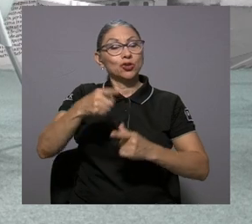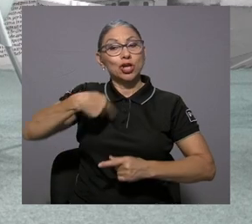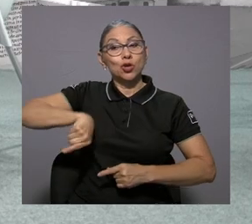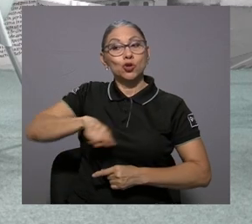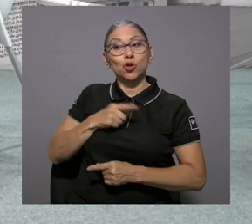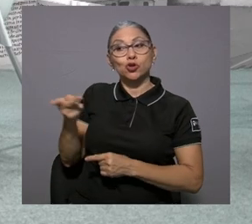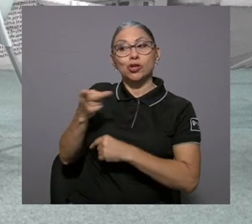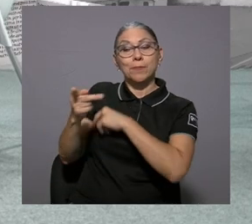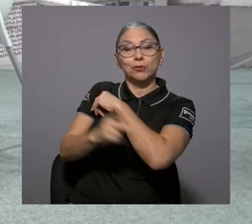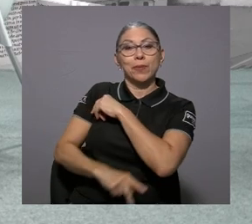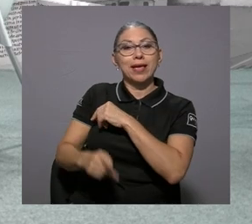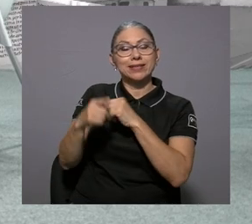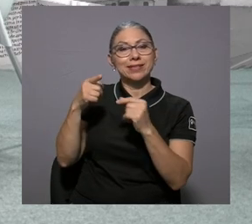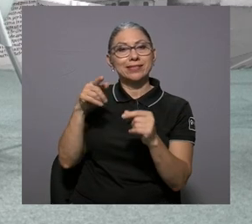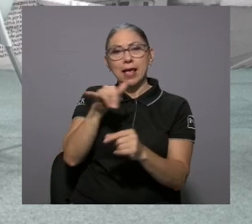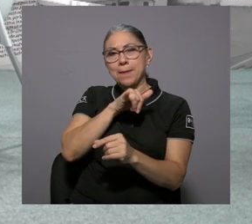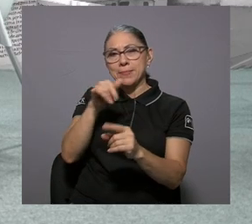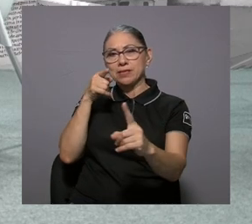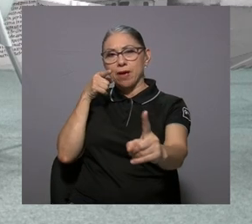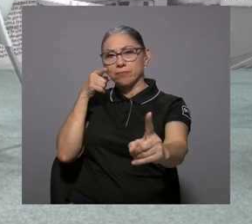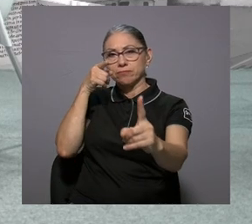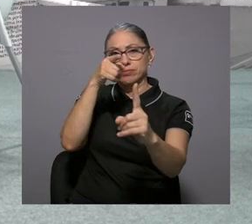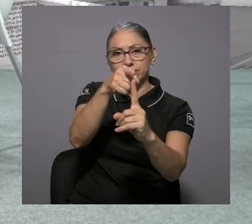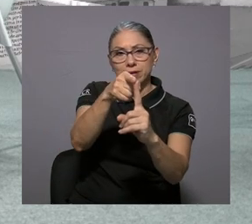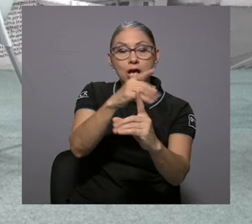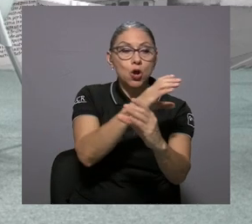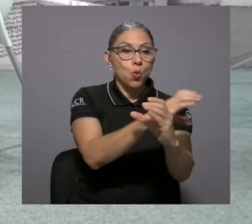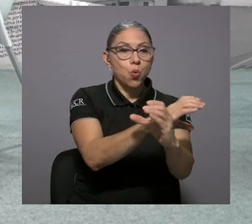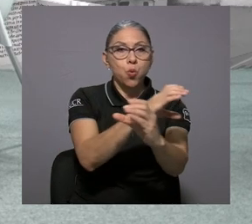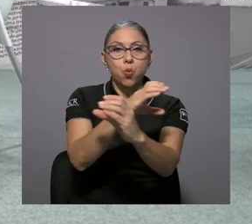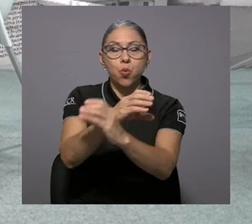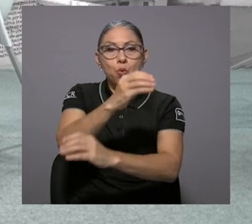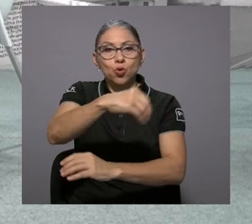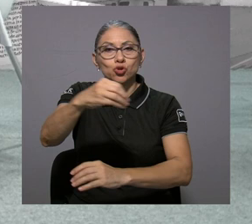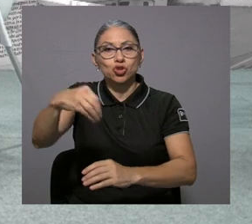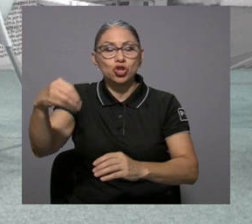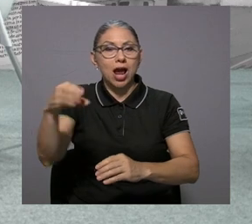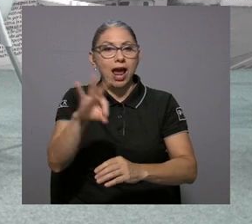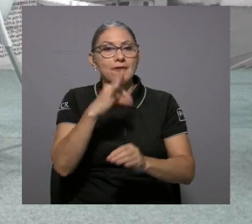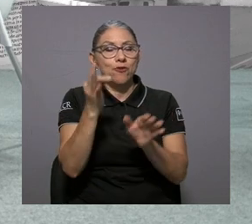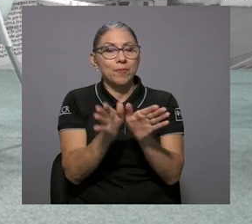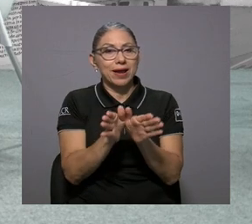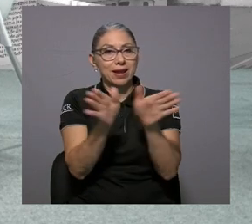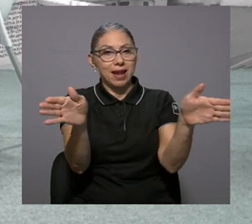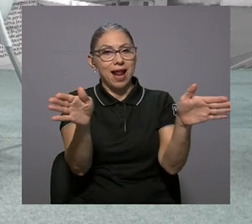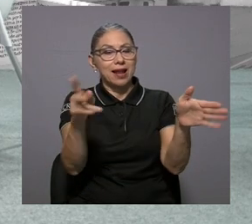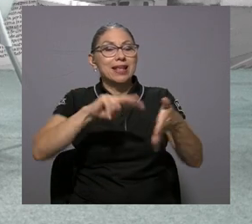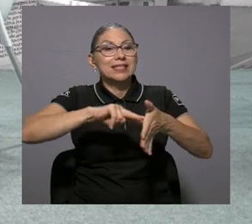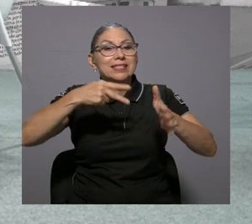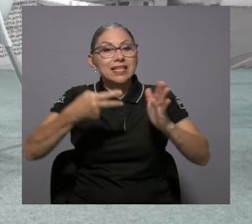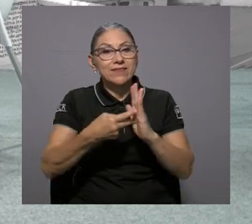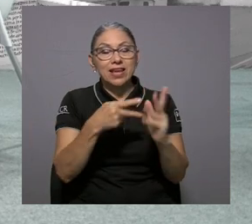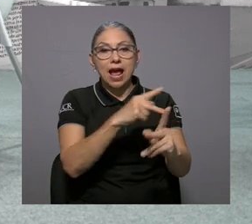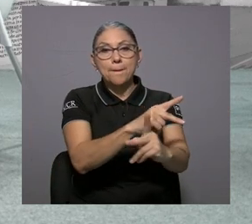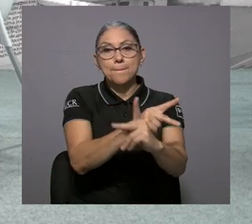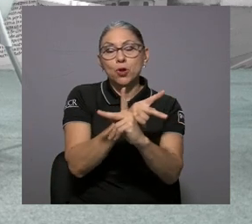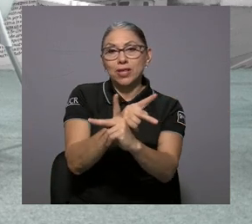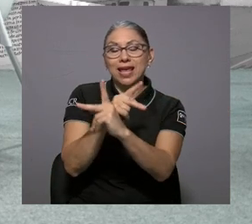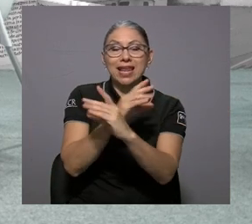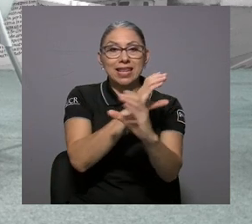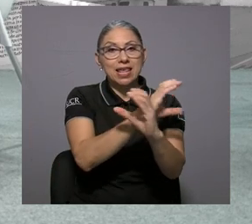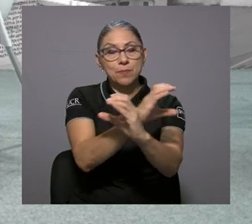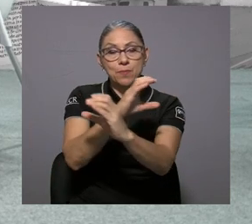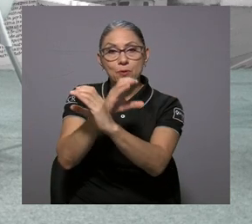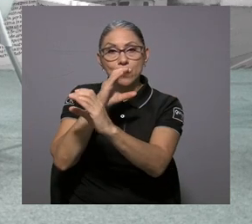es la preservación del océano, pero de manera general lo que implica proteger y preservar los